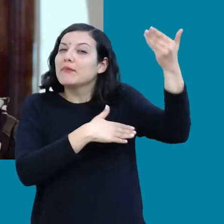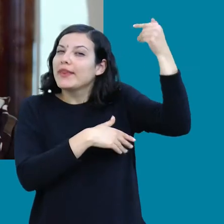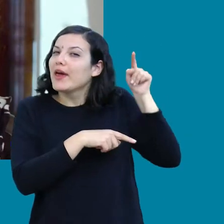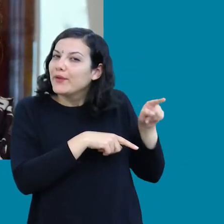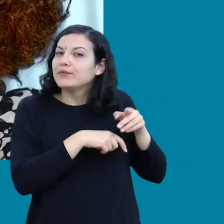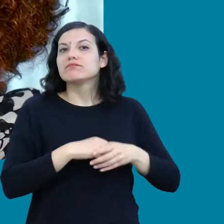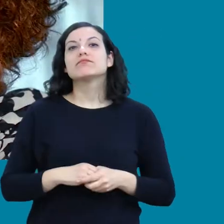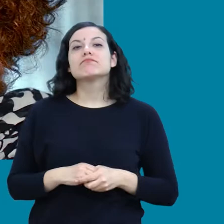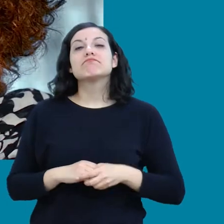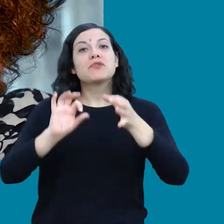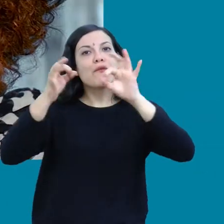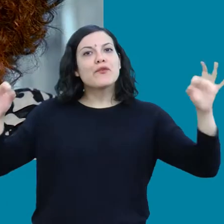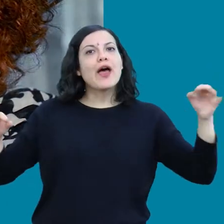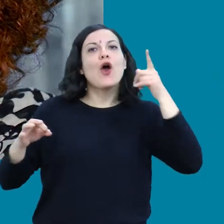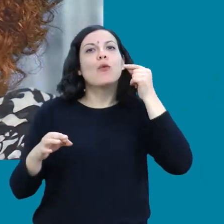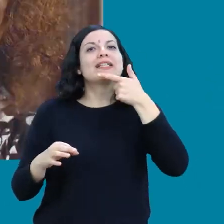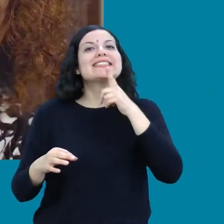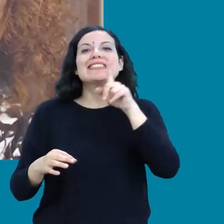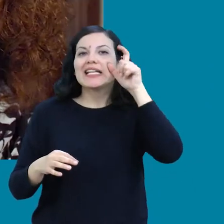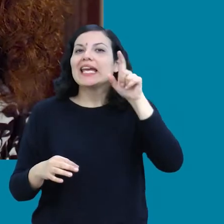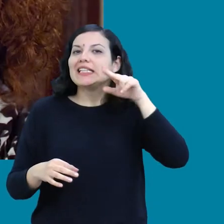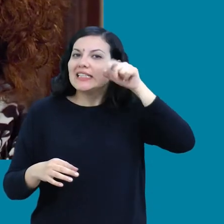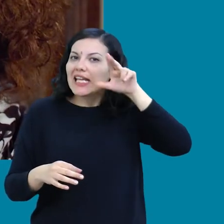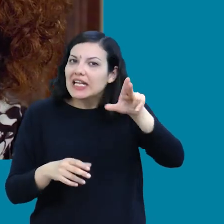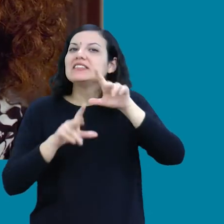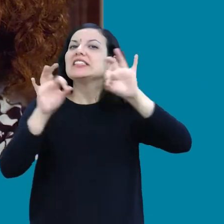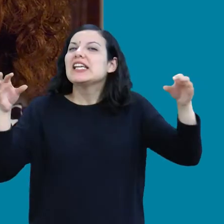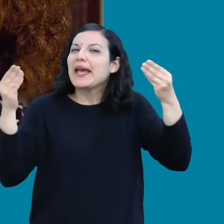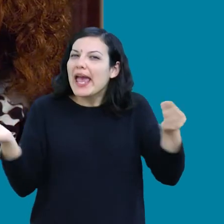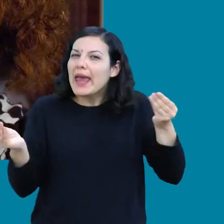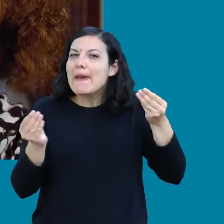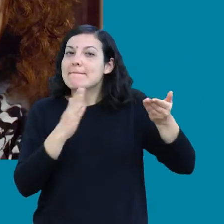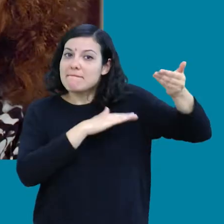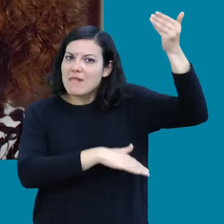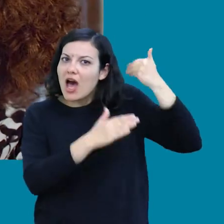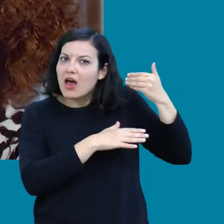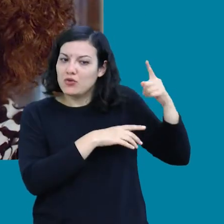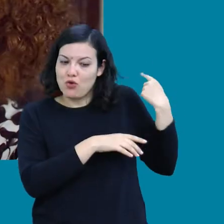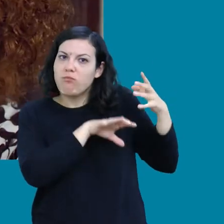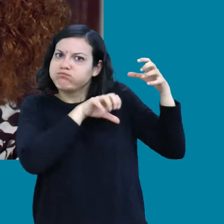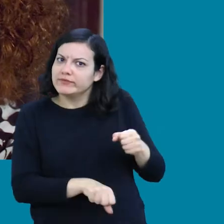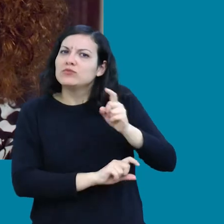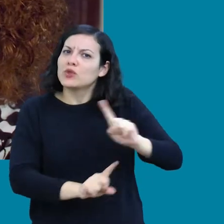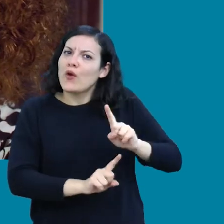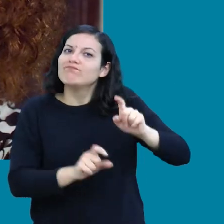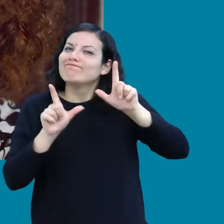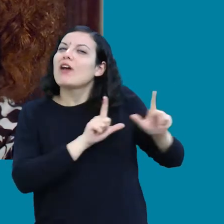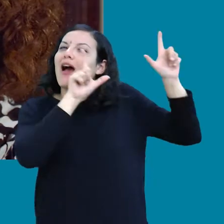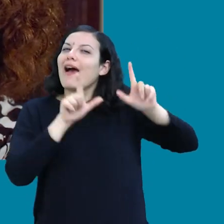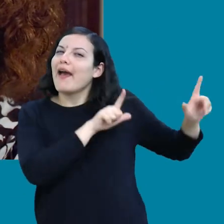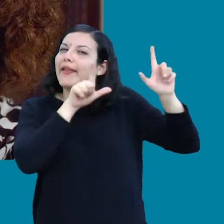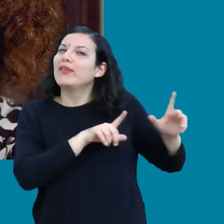pasado. Hay una frase que dice George Steiner que es: no nos domina el pasado, sino las imágenes del pasado,